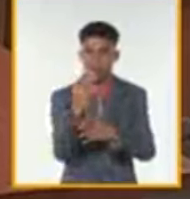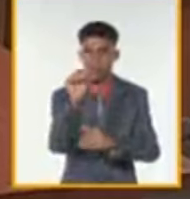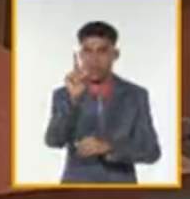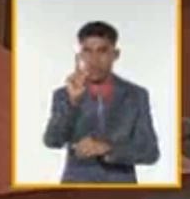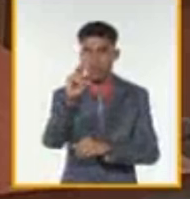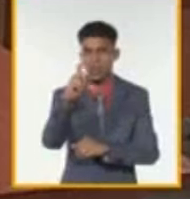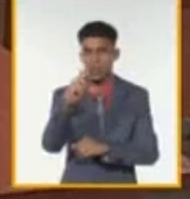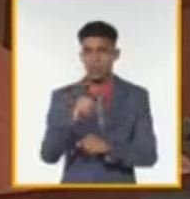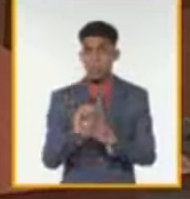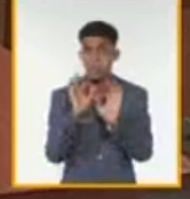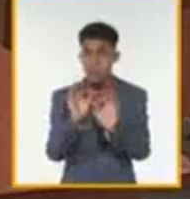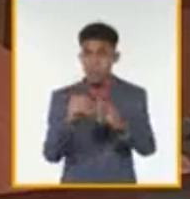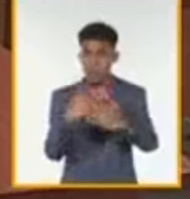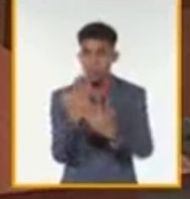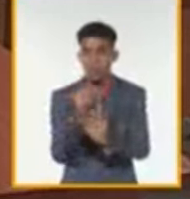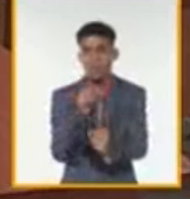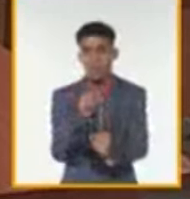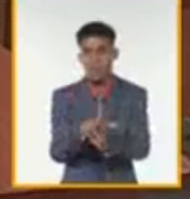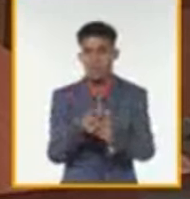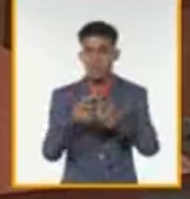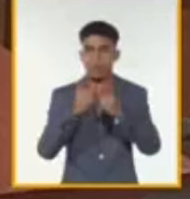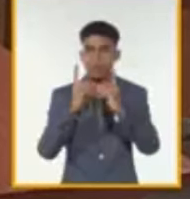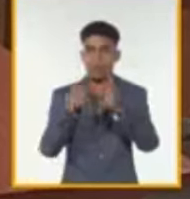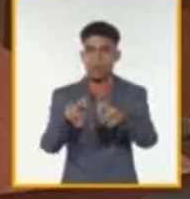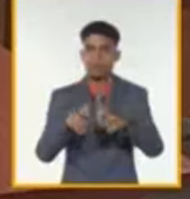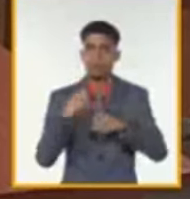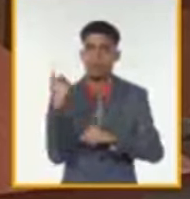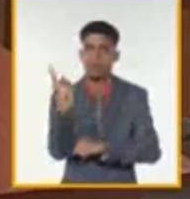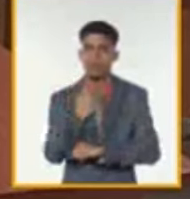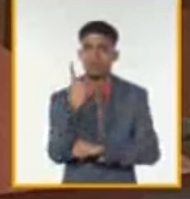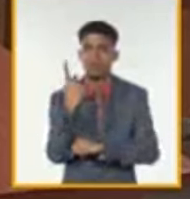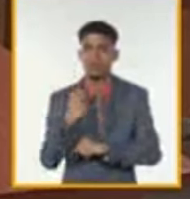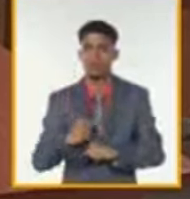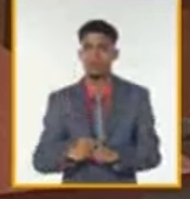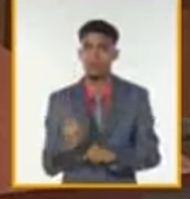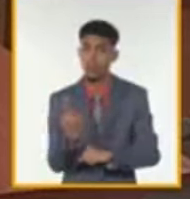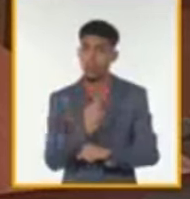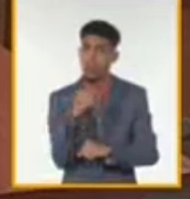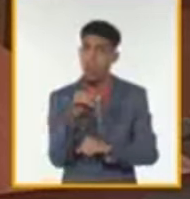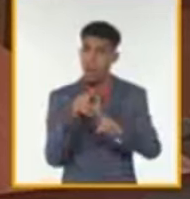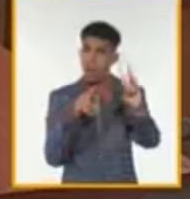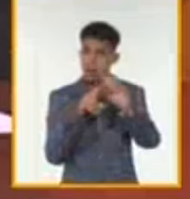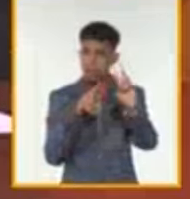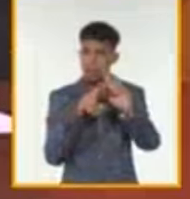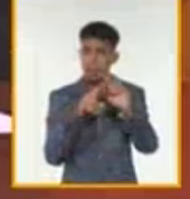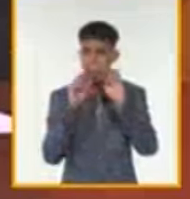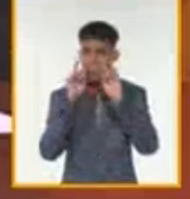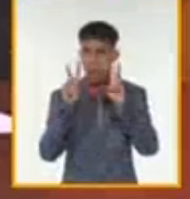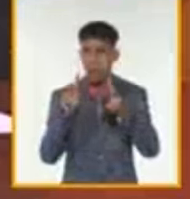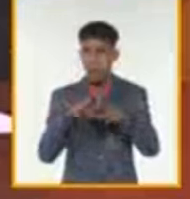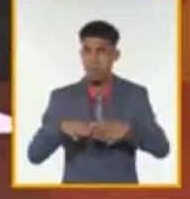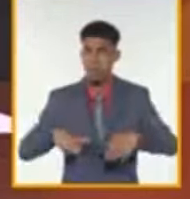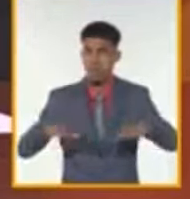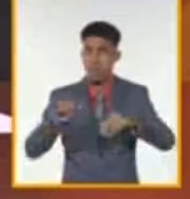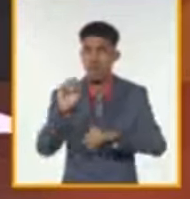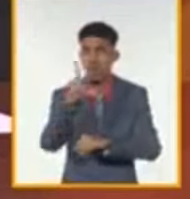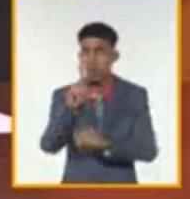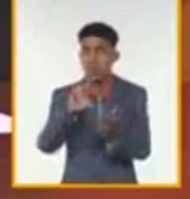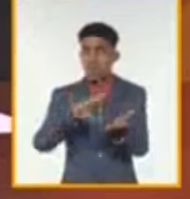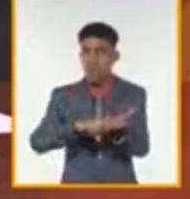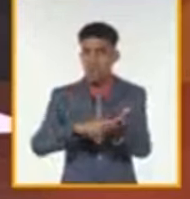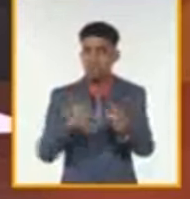día que comienza a sesionar la asamblea en comisiones y que nosotros estaremos transmitiendo a través de la mesa redonda lunes y martes